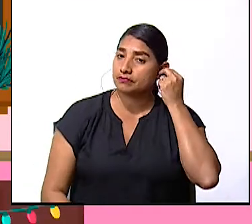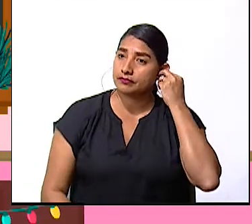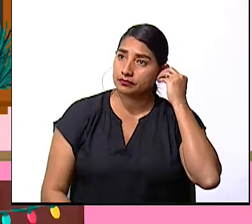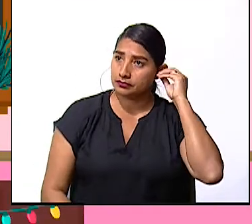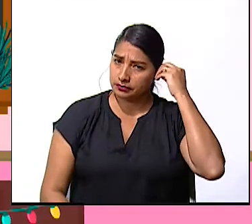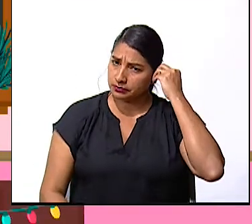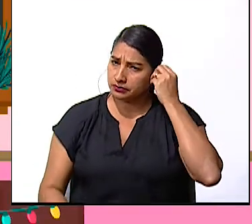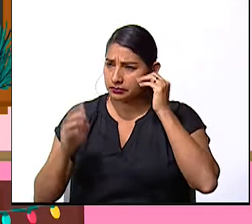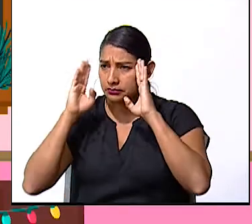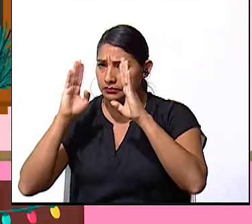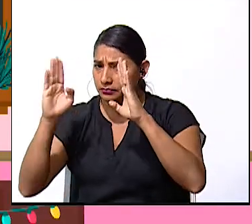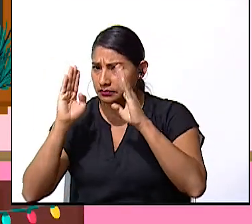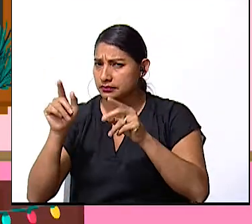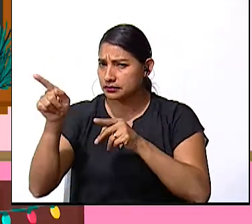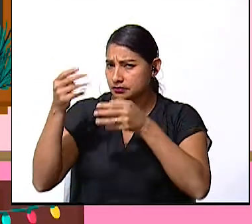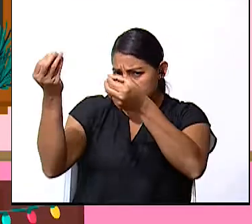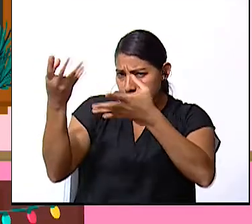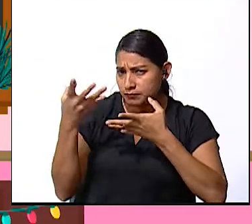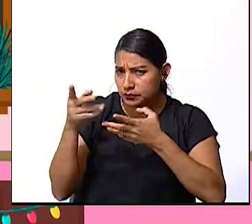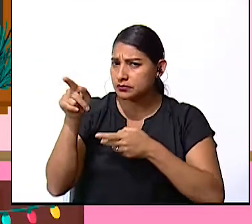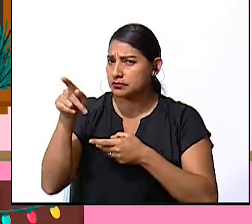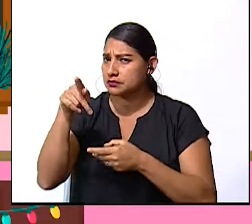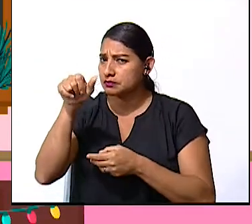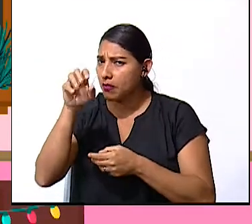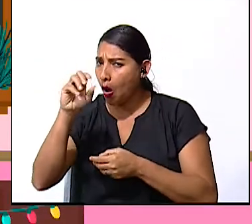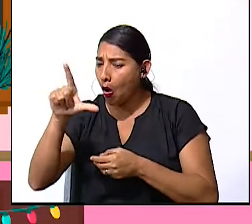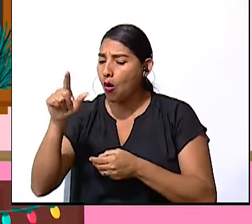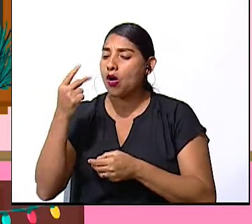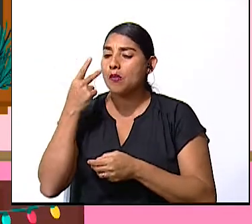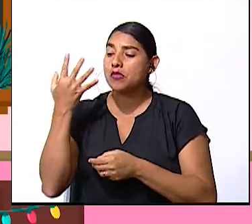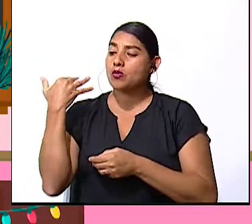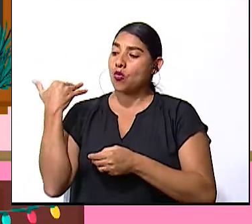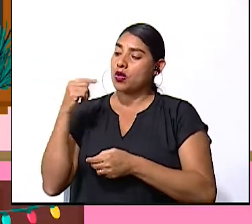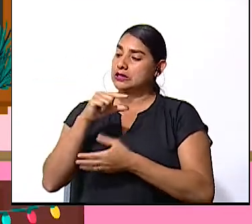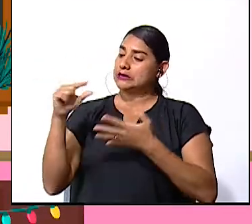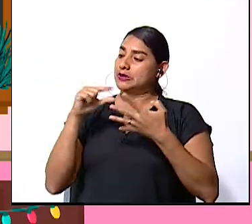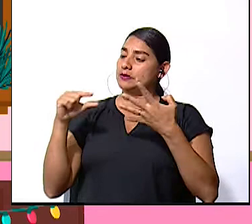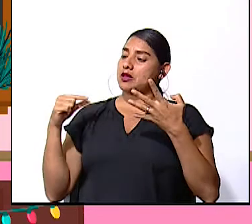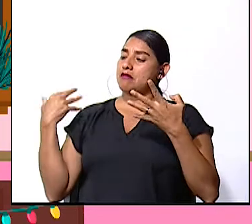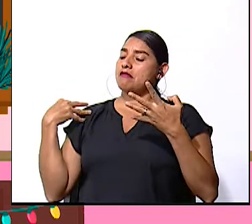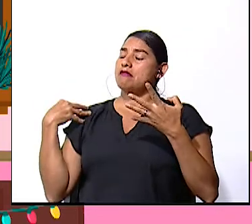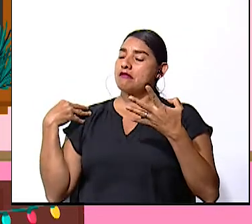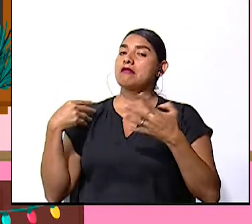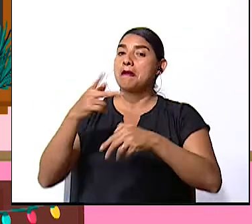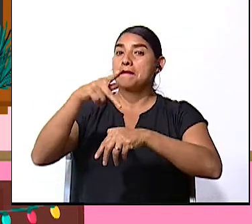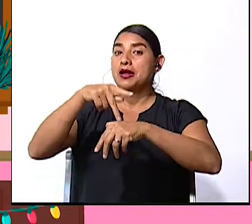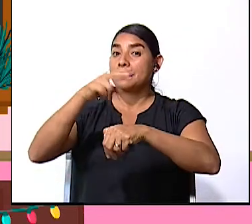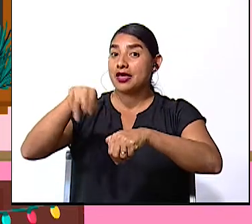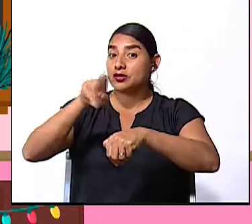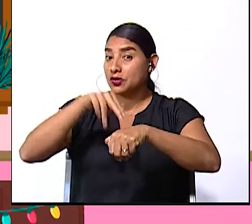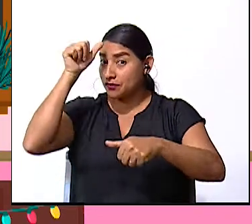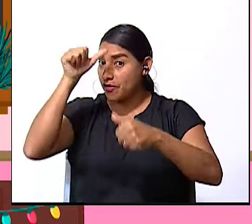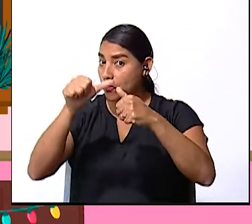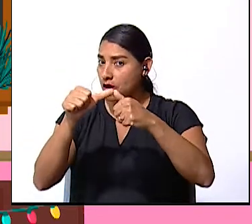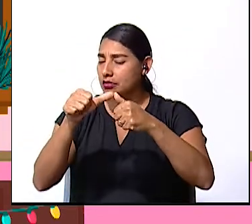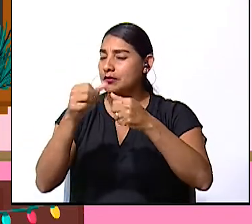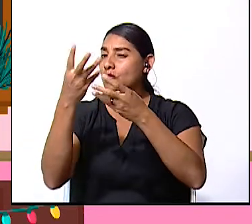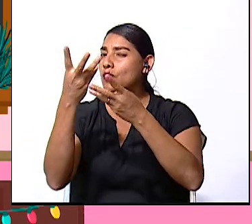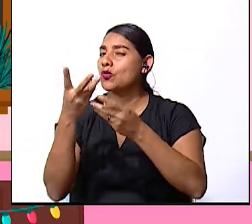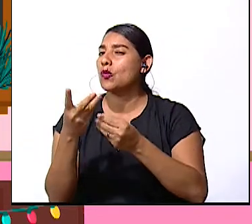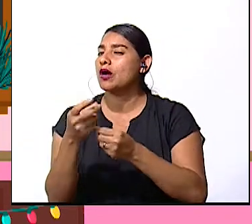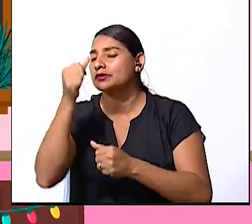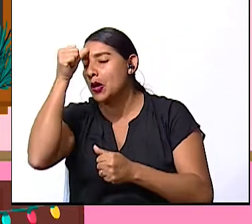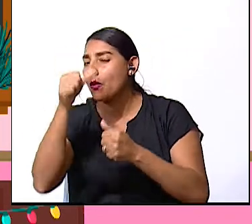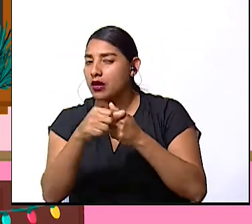Le pusieron mucha atención a Paola, ¿verdad? Eso es lo que hemos visto en estas últimas clases. Y quiero ver cuántos se acuerdan.